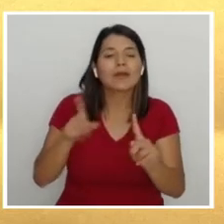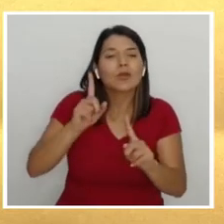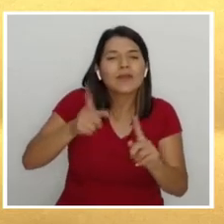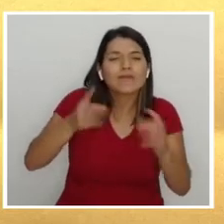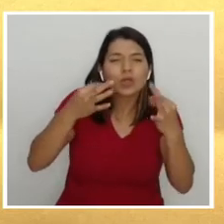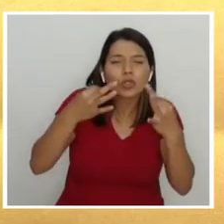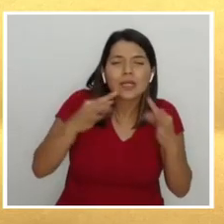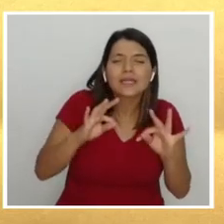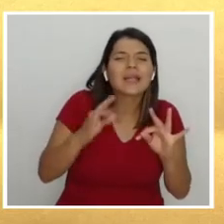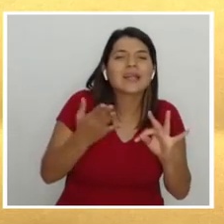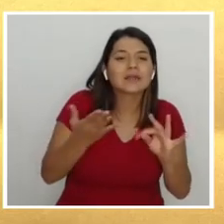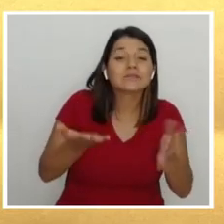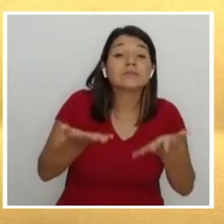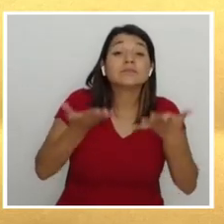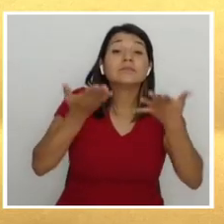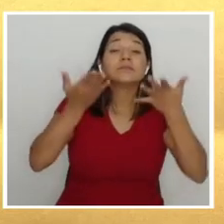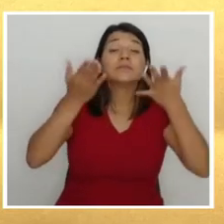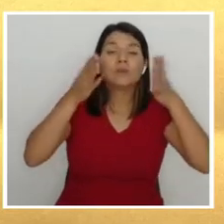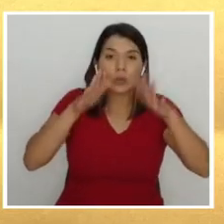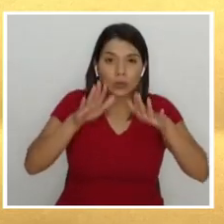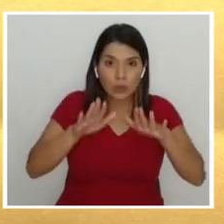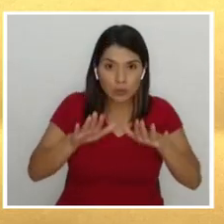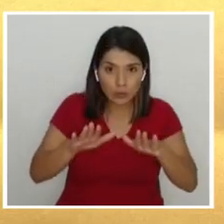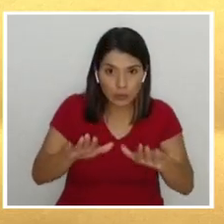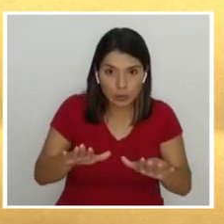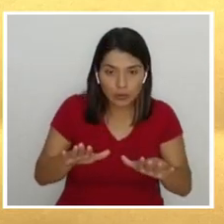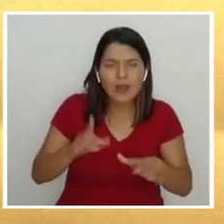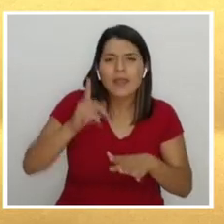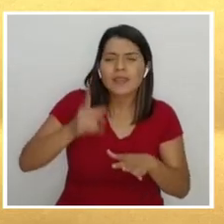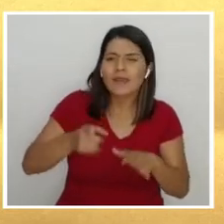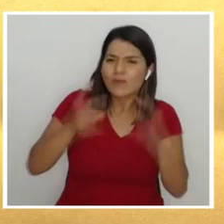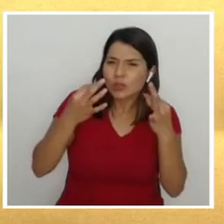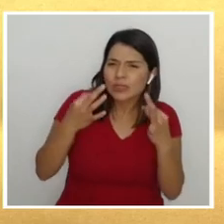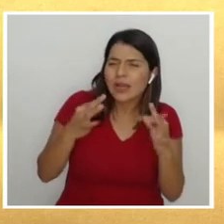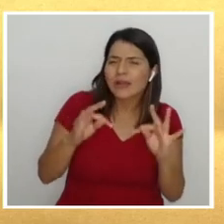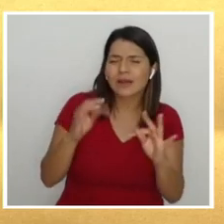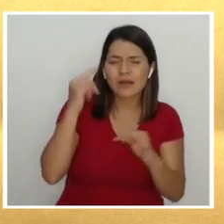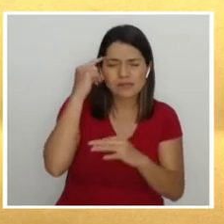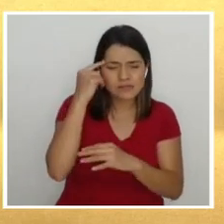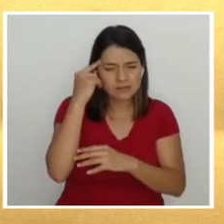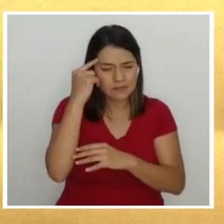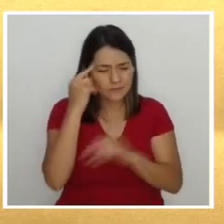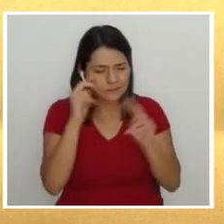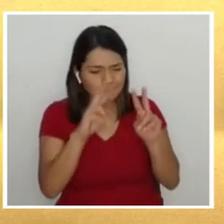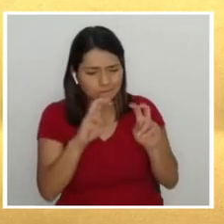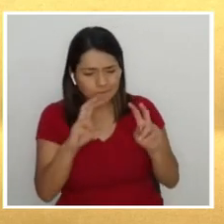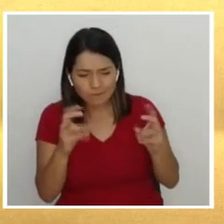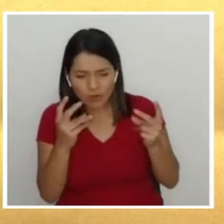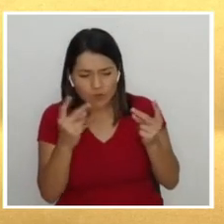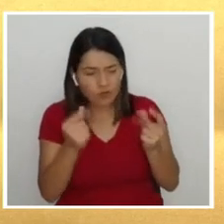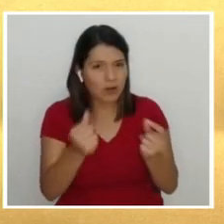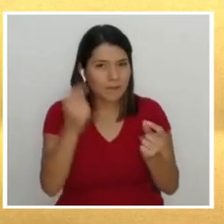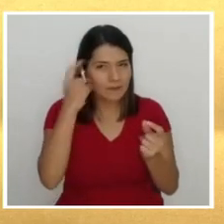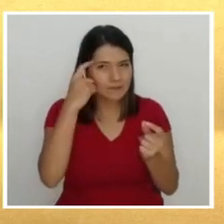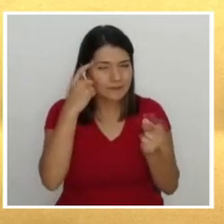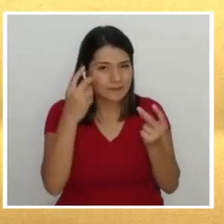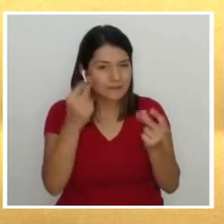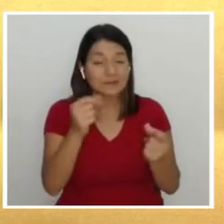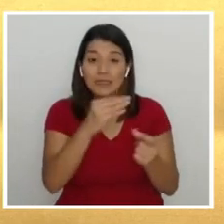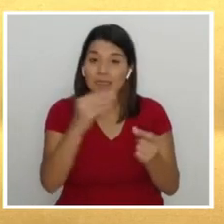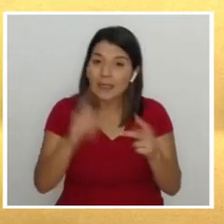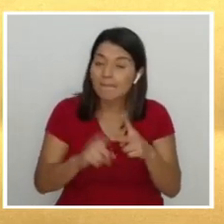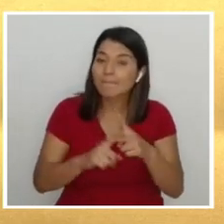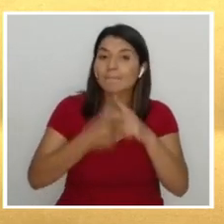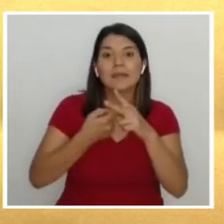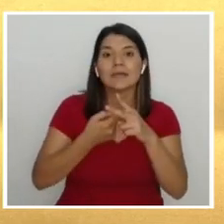profundo, hay que tratar de analizar rápidamente las cosas y empezar las